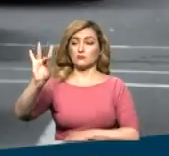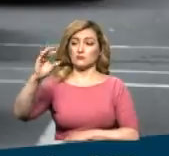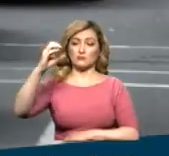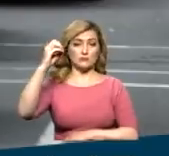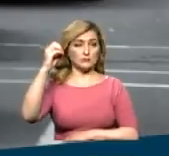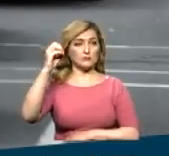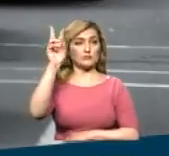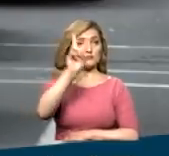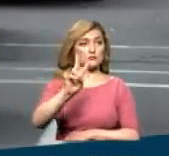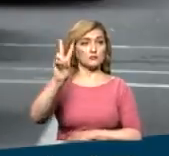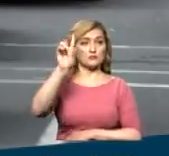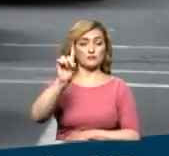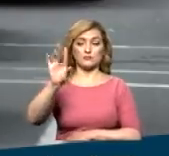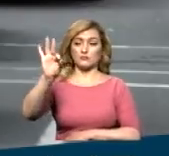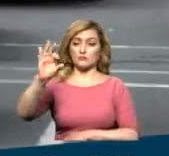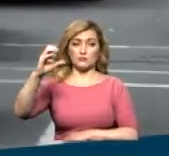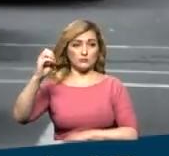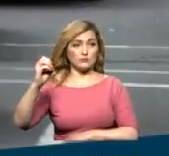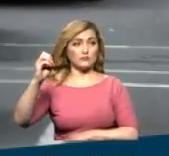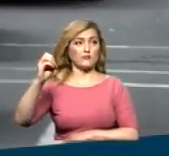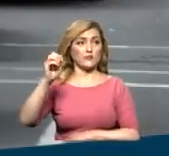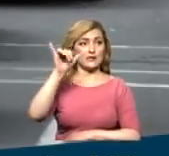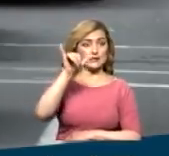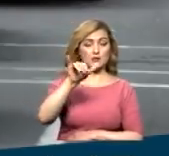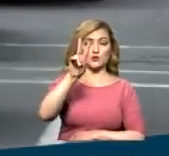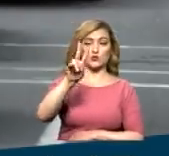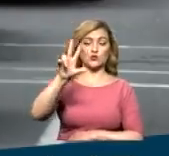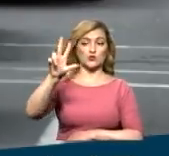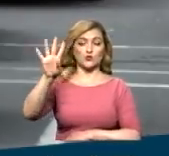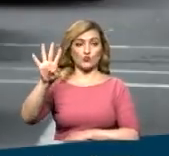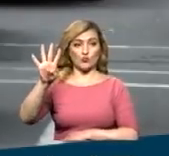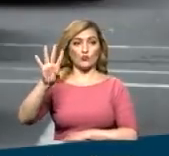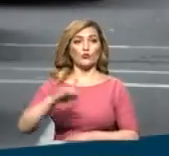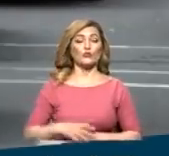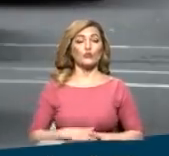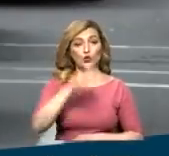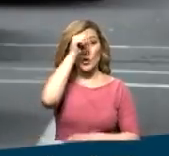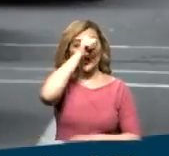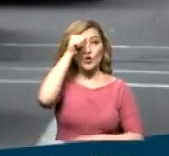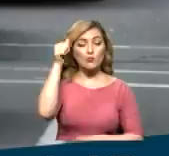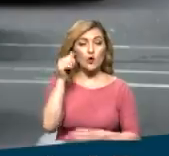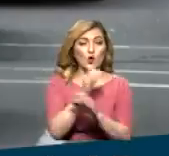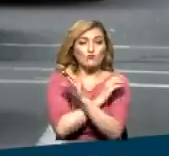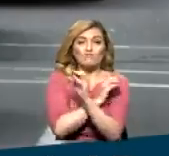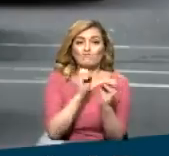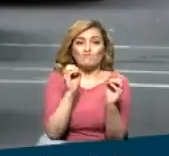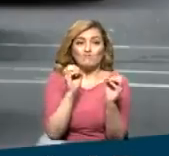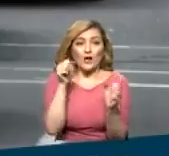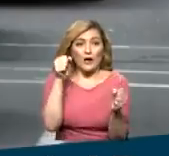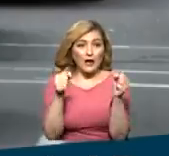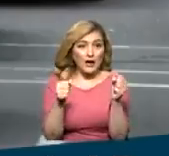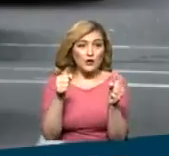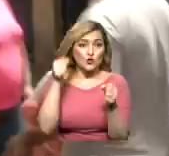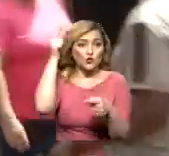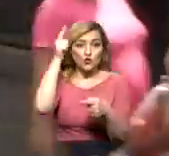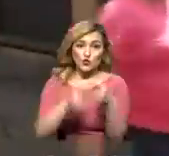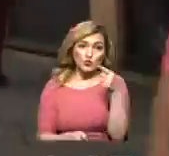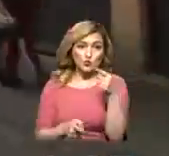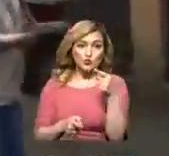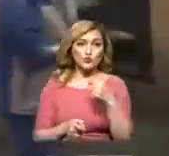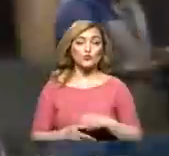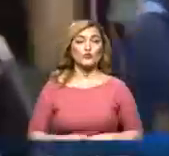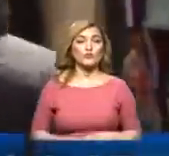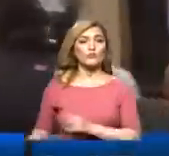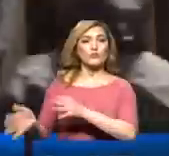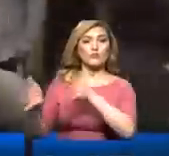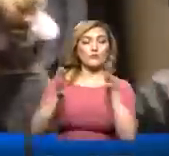0. Viernes 1, 9 y 0. Sábado 2, 3 y 4. El domingo ningún vehículo particular podrá circular. Quito